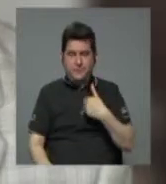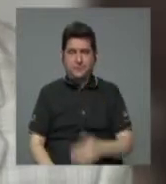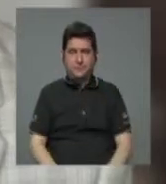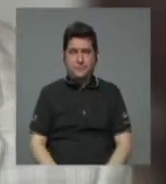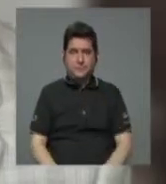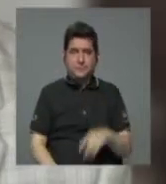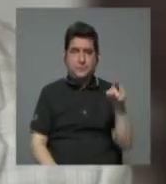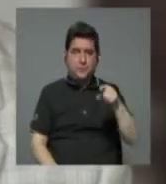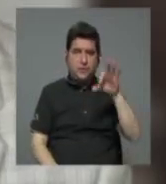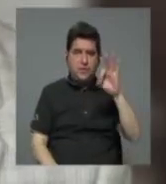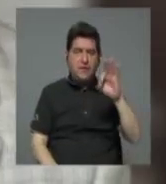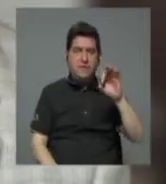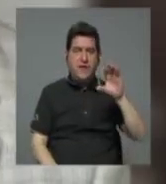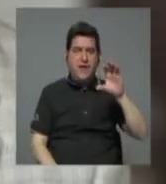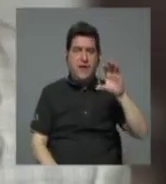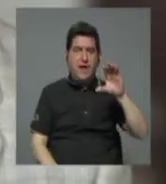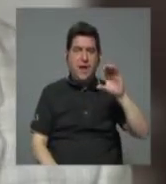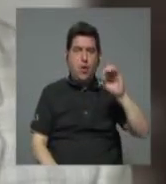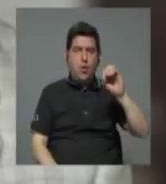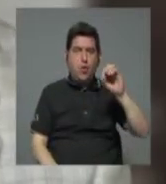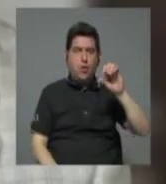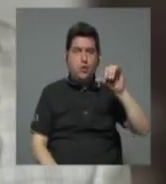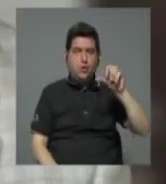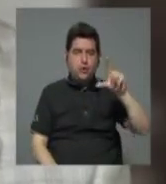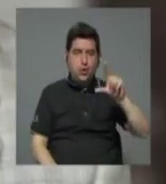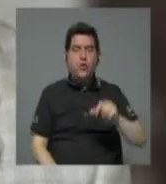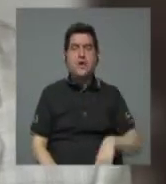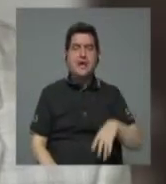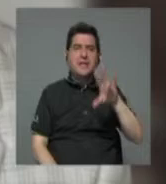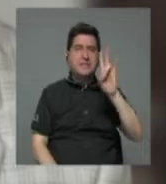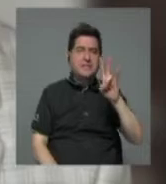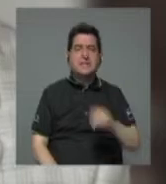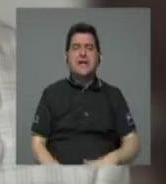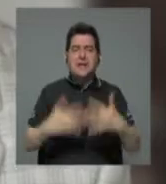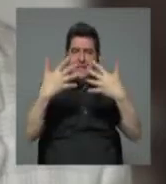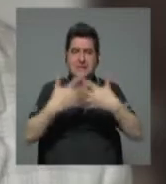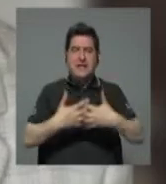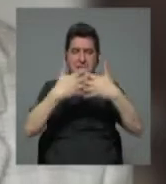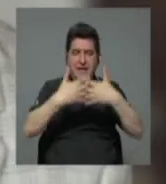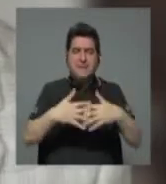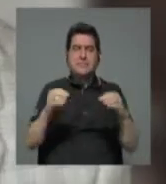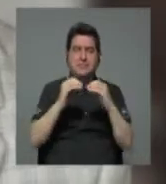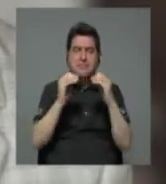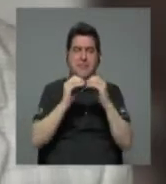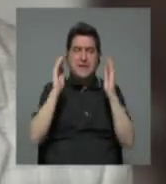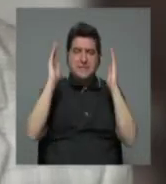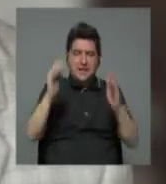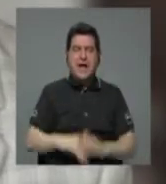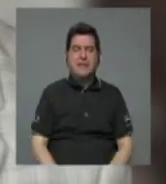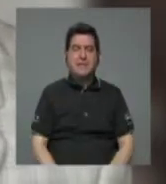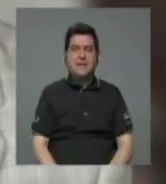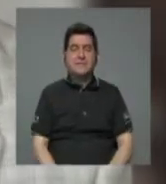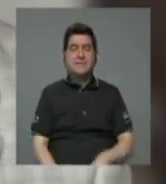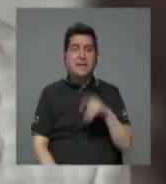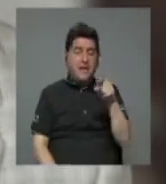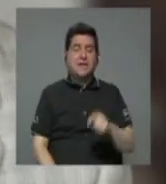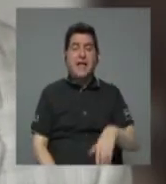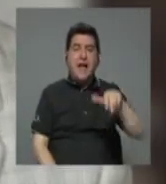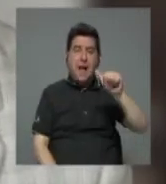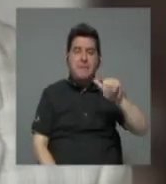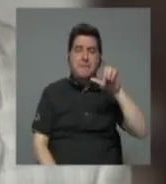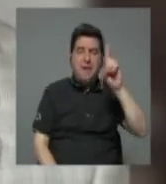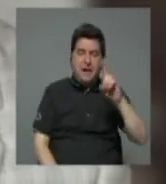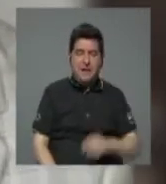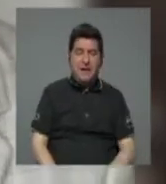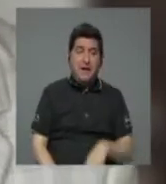Franca Coyol tiene 7 de las 30 empresas más grandes del mundo en medical devices. Eso a nivel